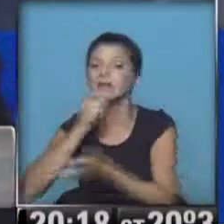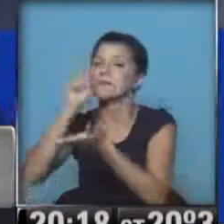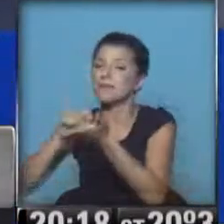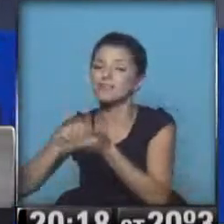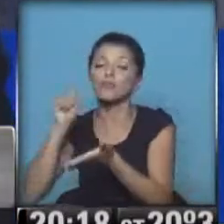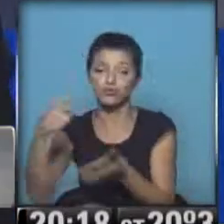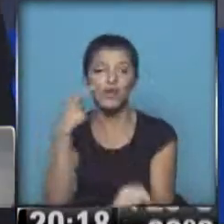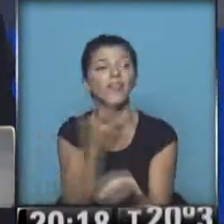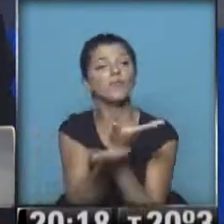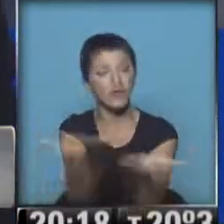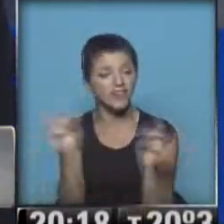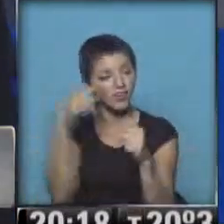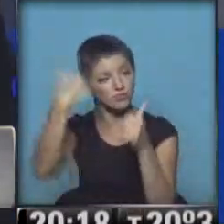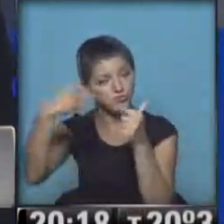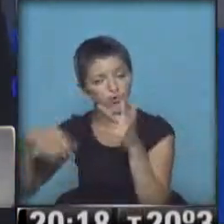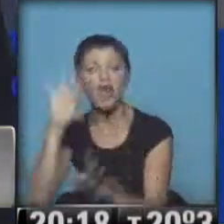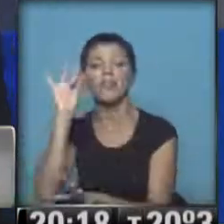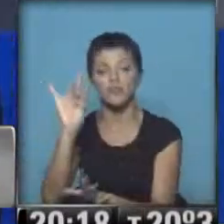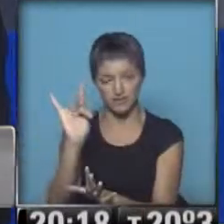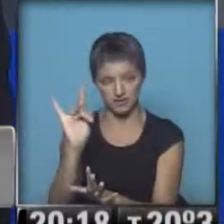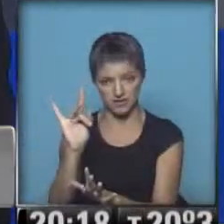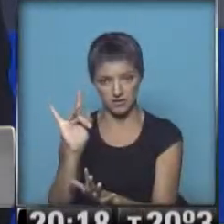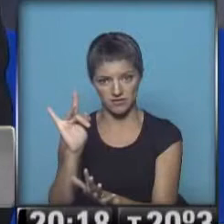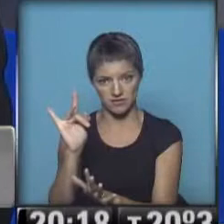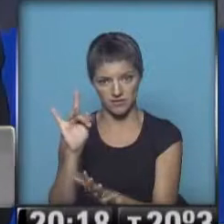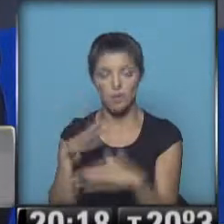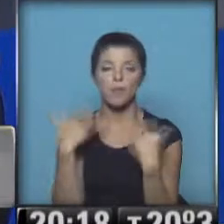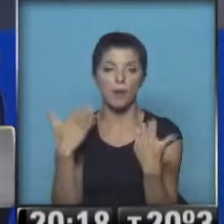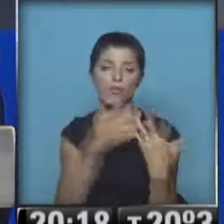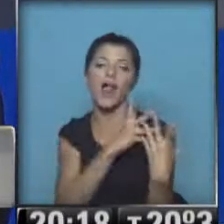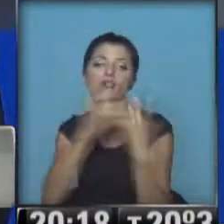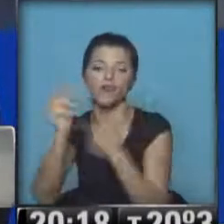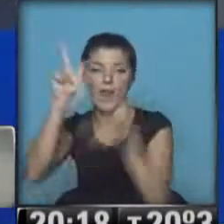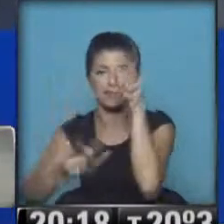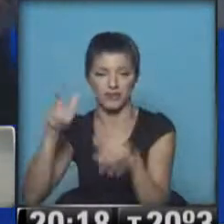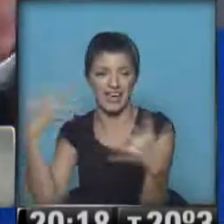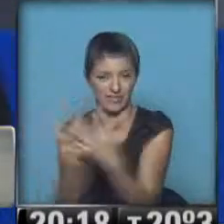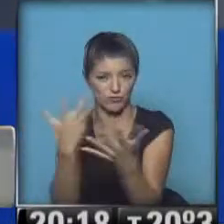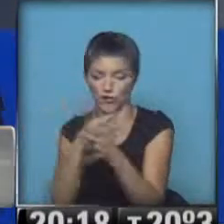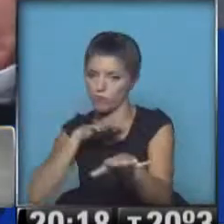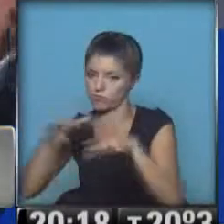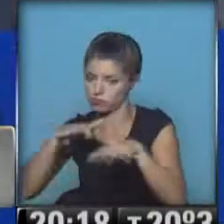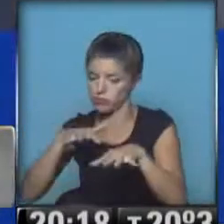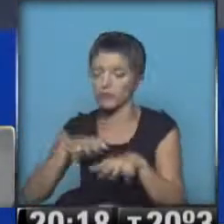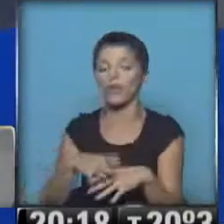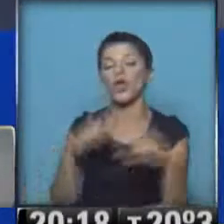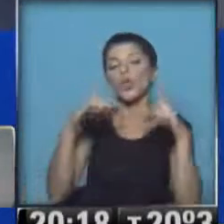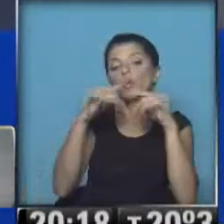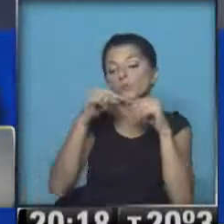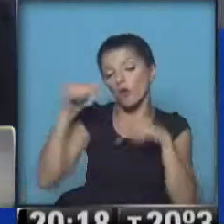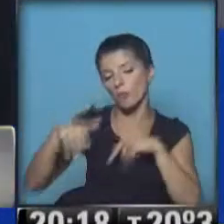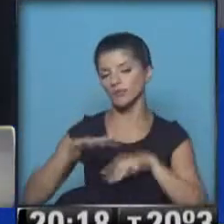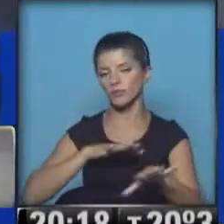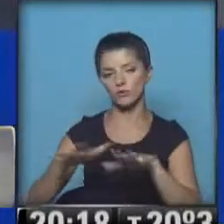señala las grandes dificultades o las serias dificultades para poder ayudar a la población las cifras como suelen pasar en estos casos